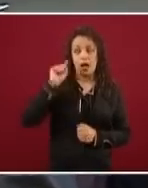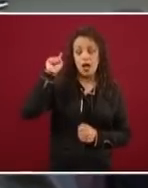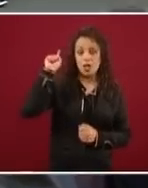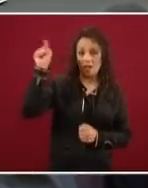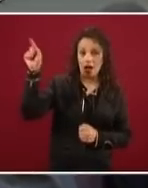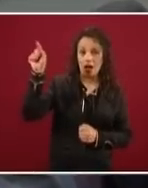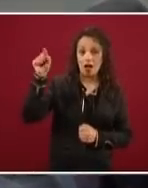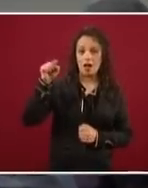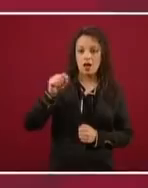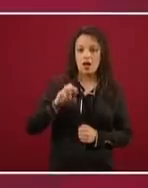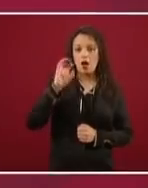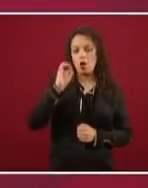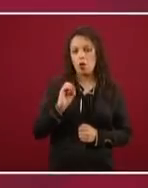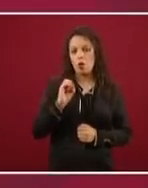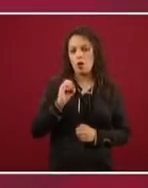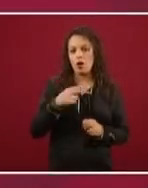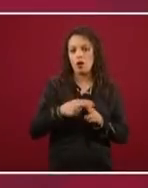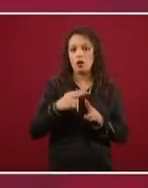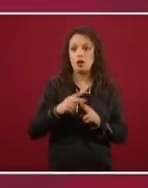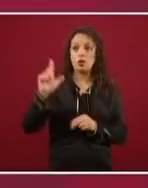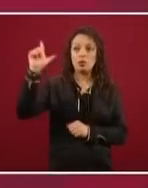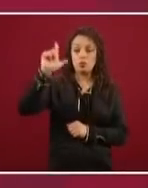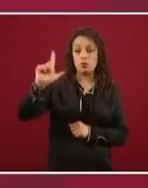sino al lunes